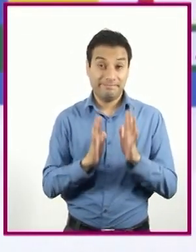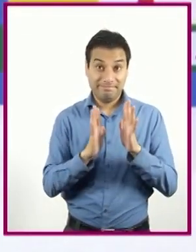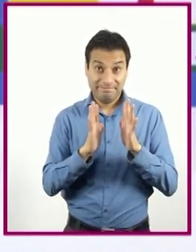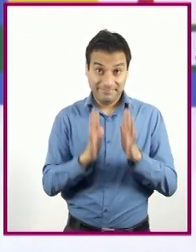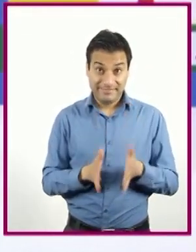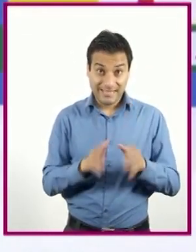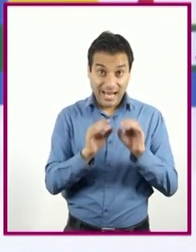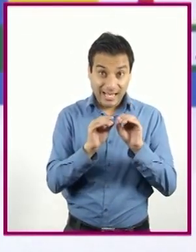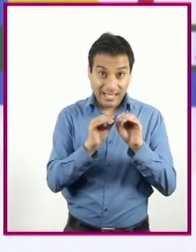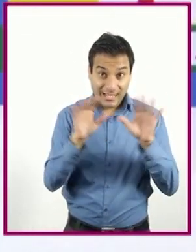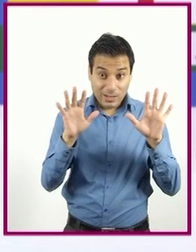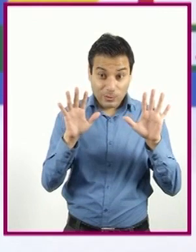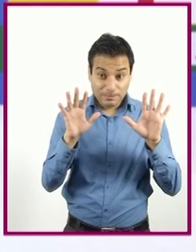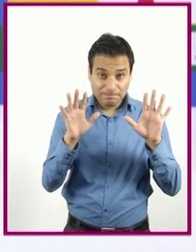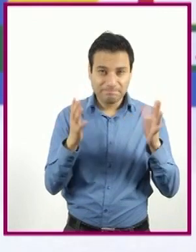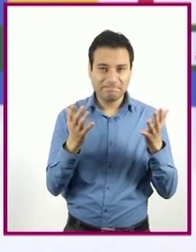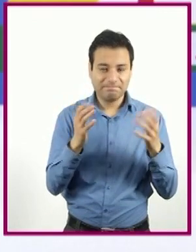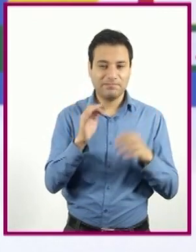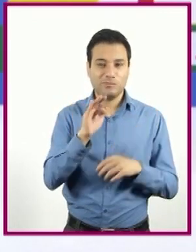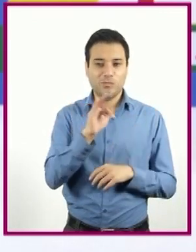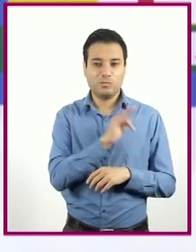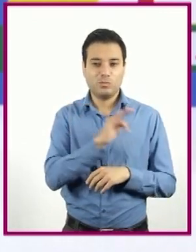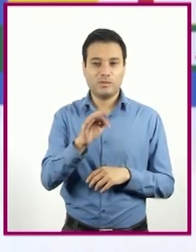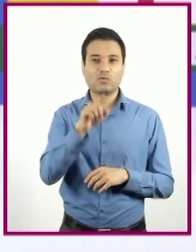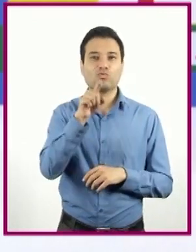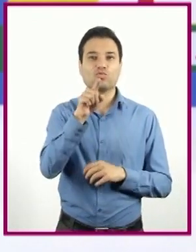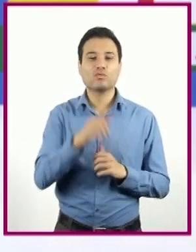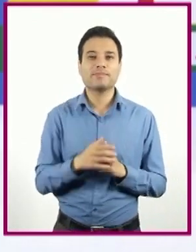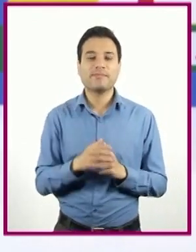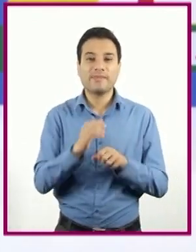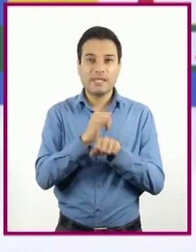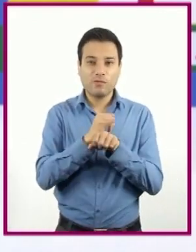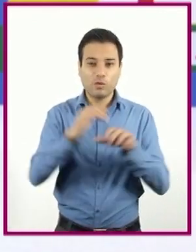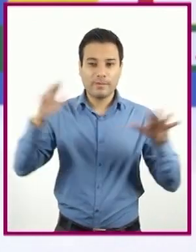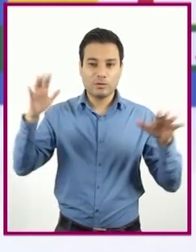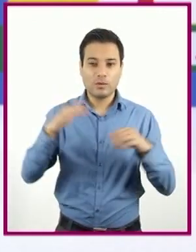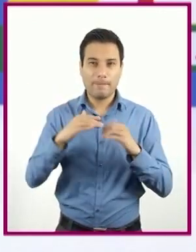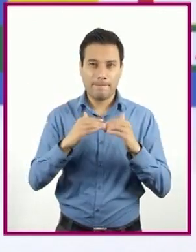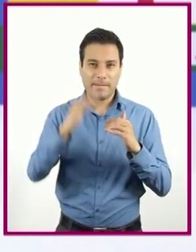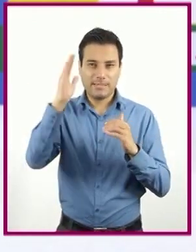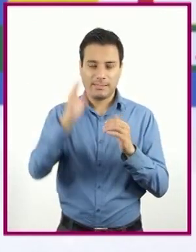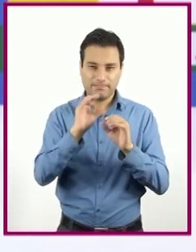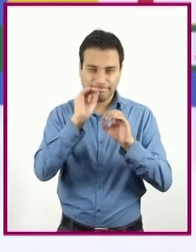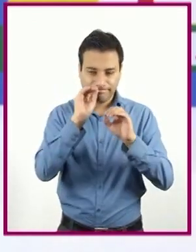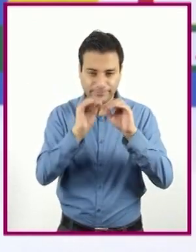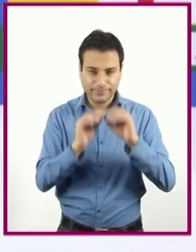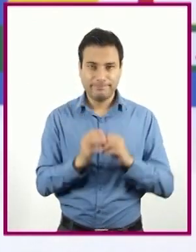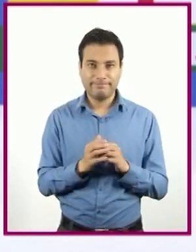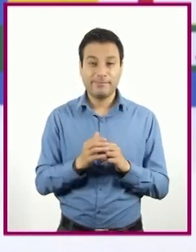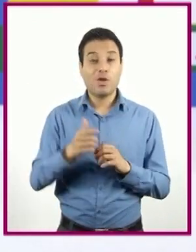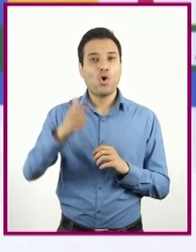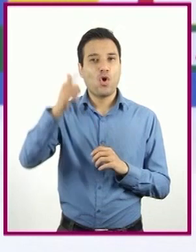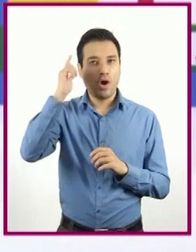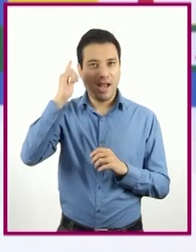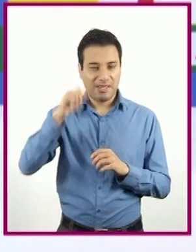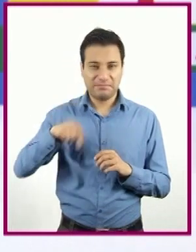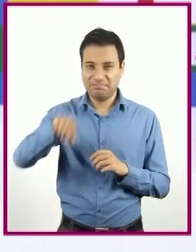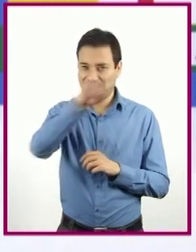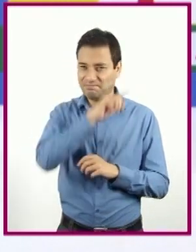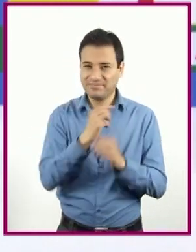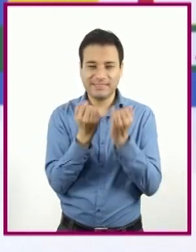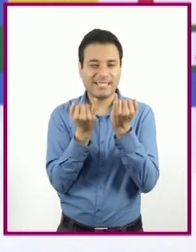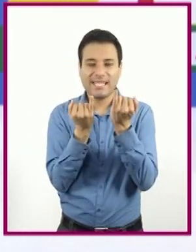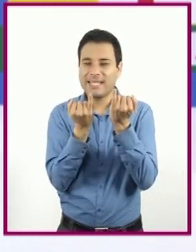claro, podremos ayudar a incorporar una mayor cantidad de información en el fichero de Pedro. Espero que ustedes puedan usar todos